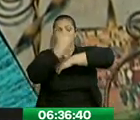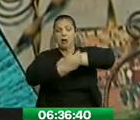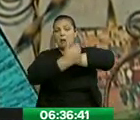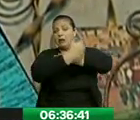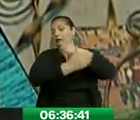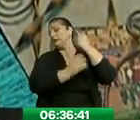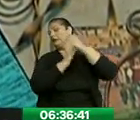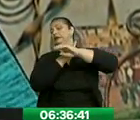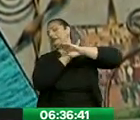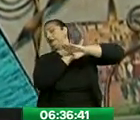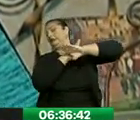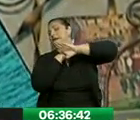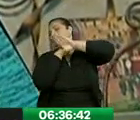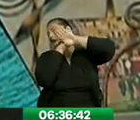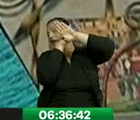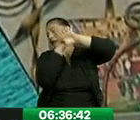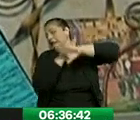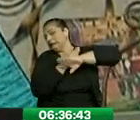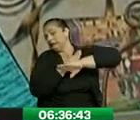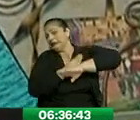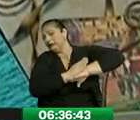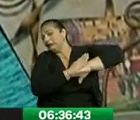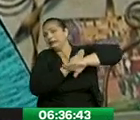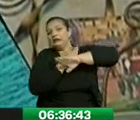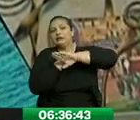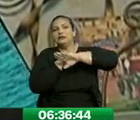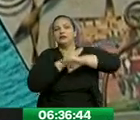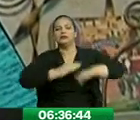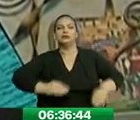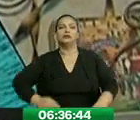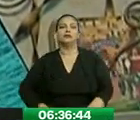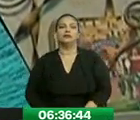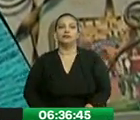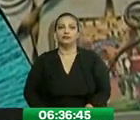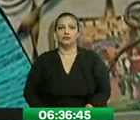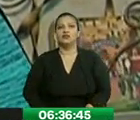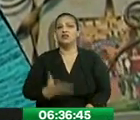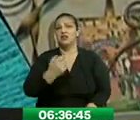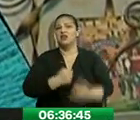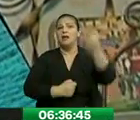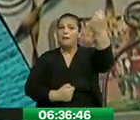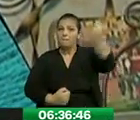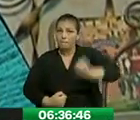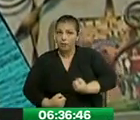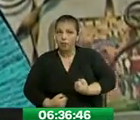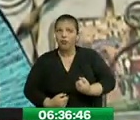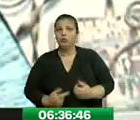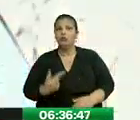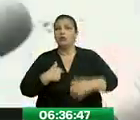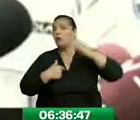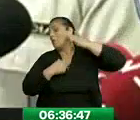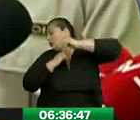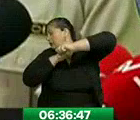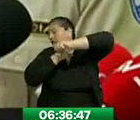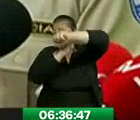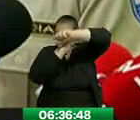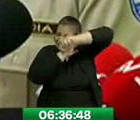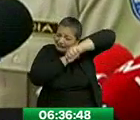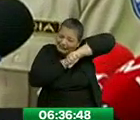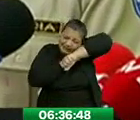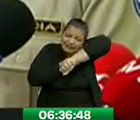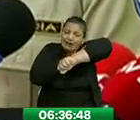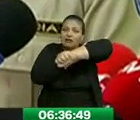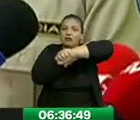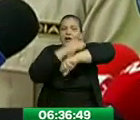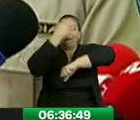de diferentes formas para apuñalarme. O sea, quería como apuñalar mi cuerpo y yo metía mis brazos. En rueda de prensa, la